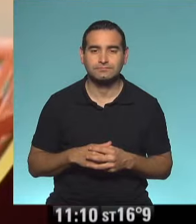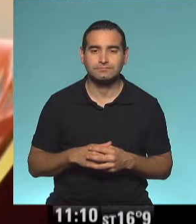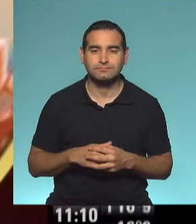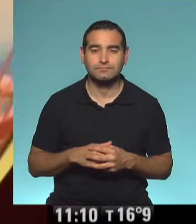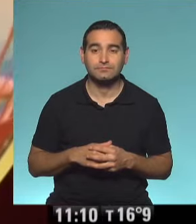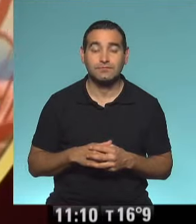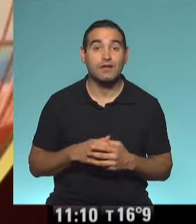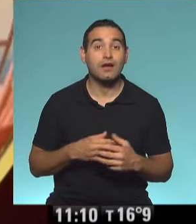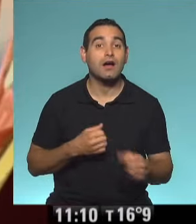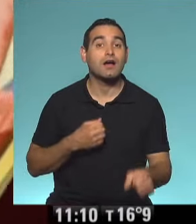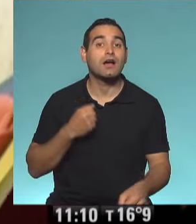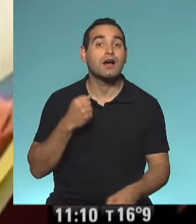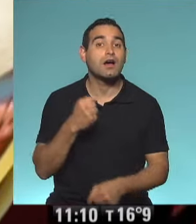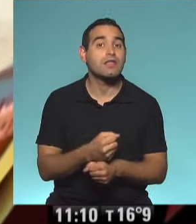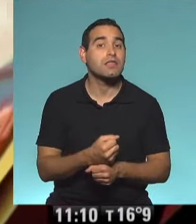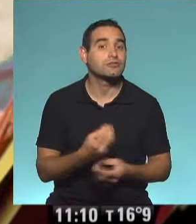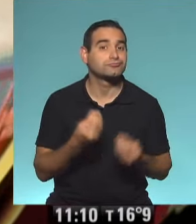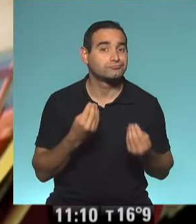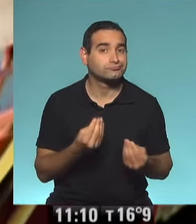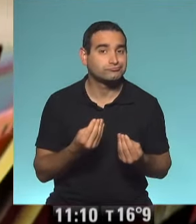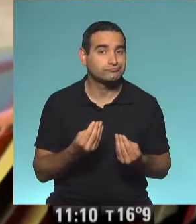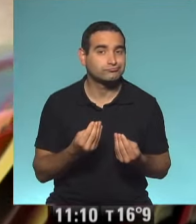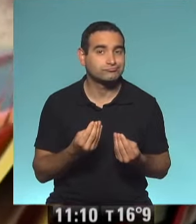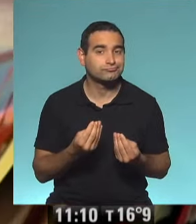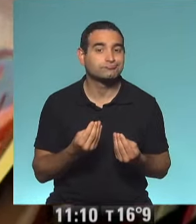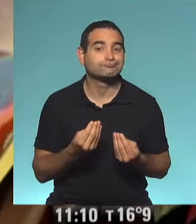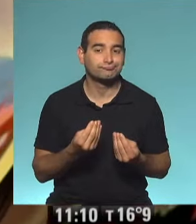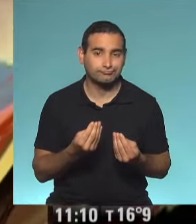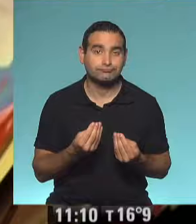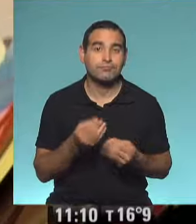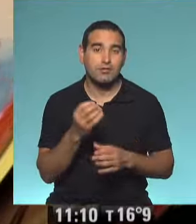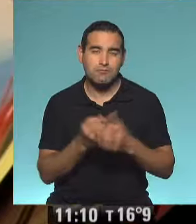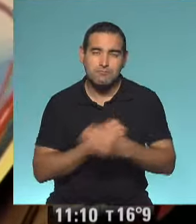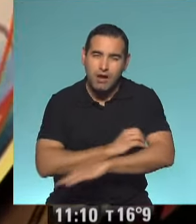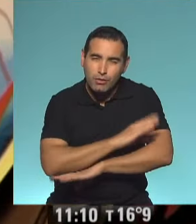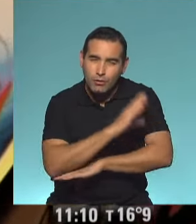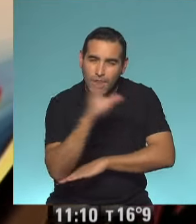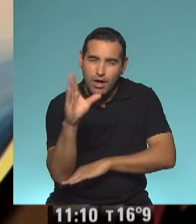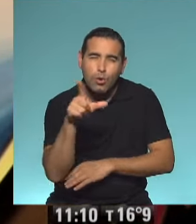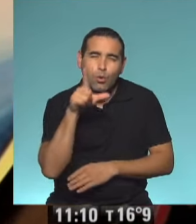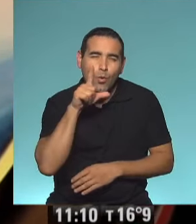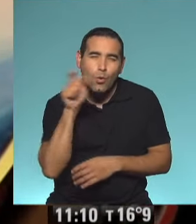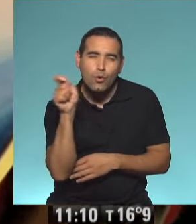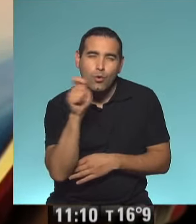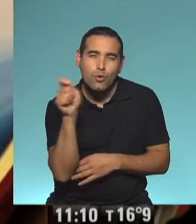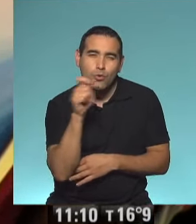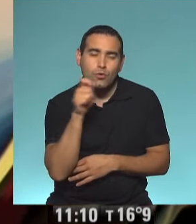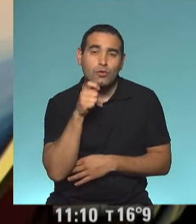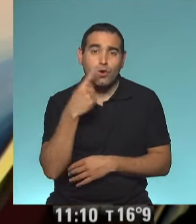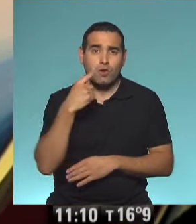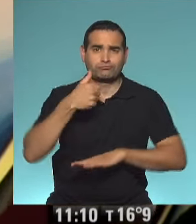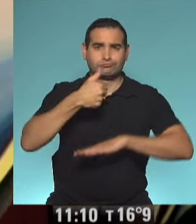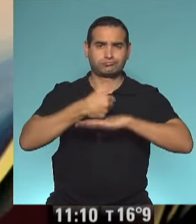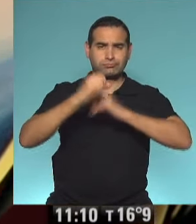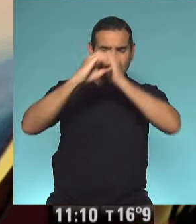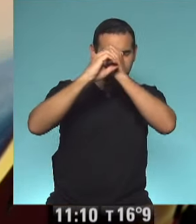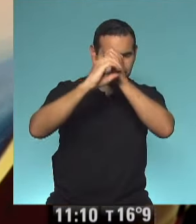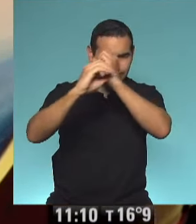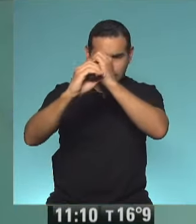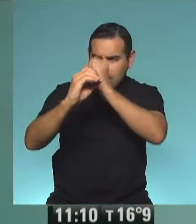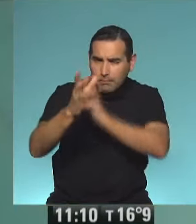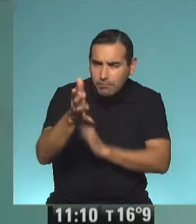Hasta que sucedió lo que sigue. Una madrugada de julio, el vigía avistó un